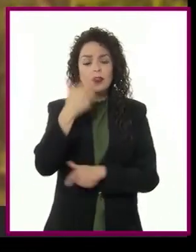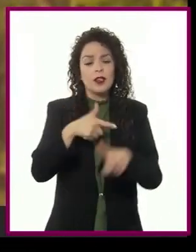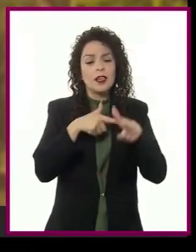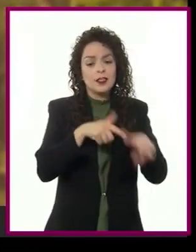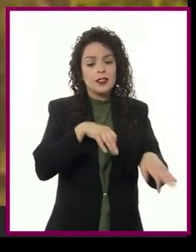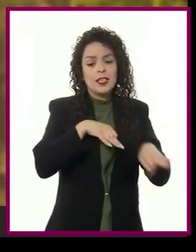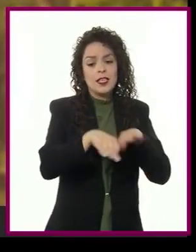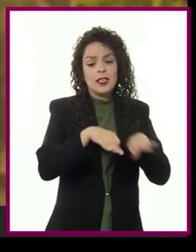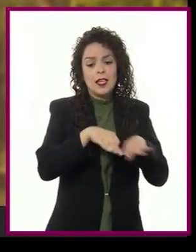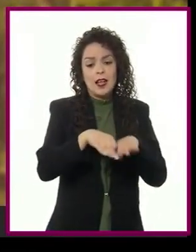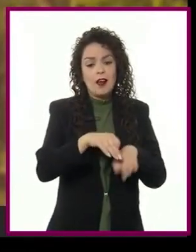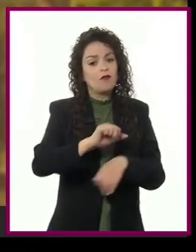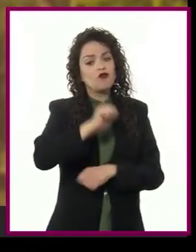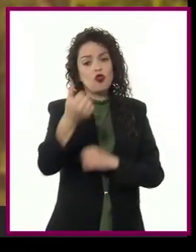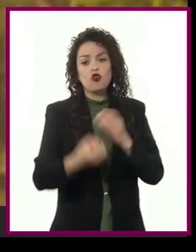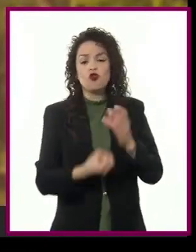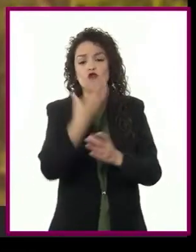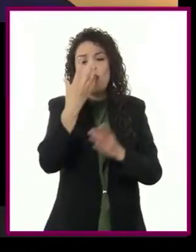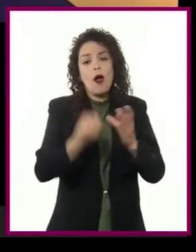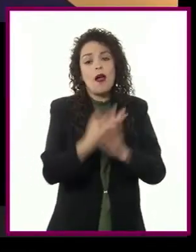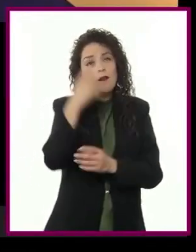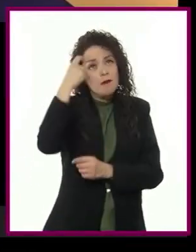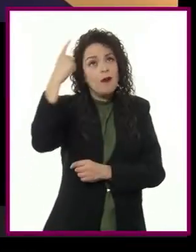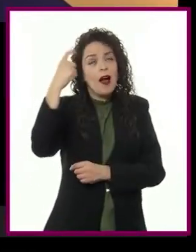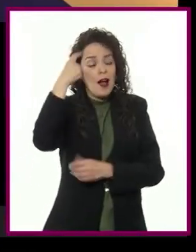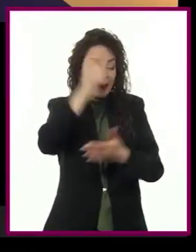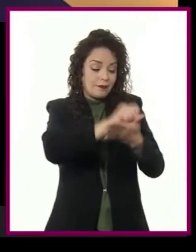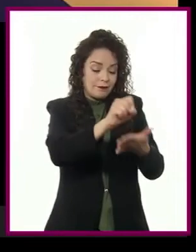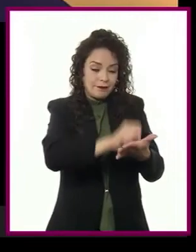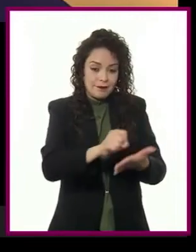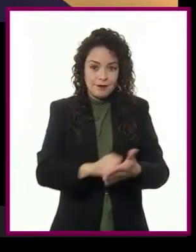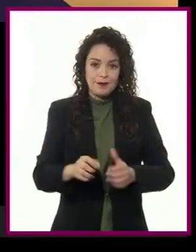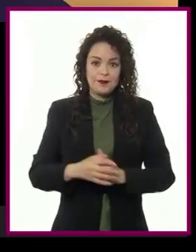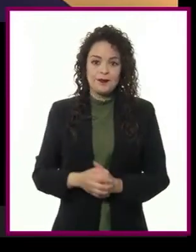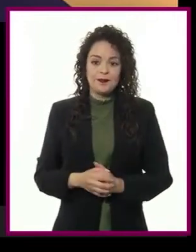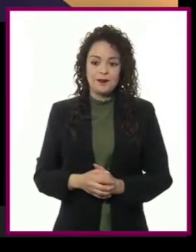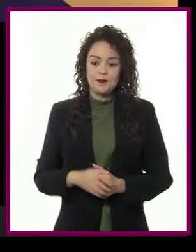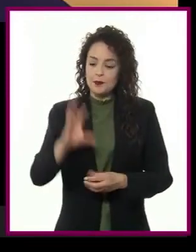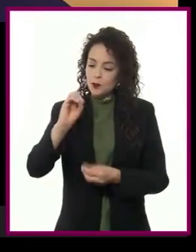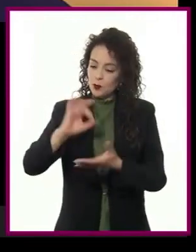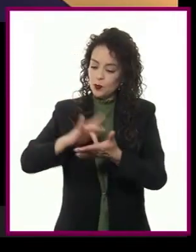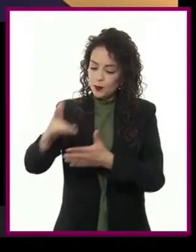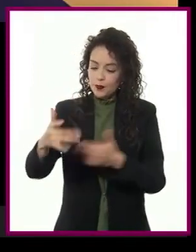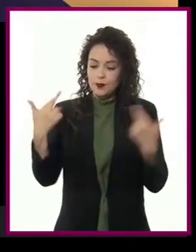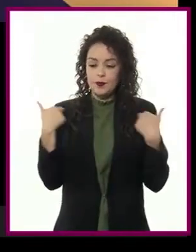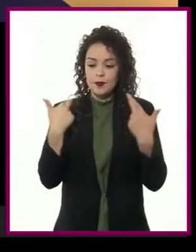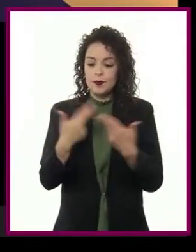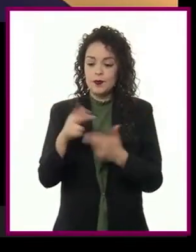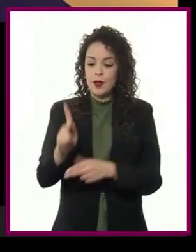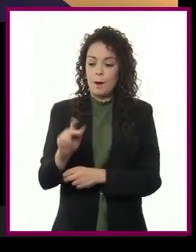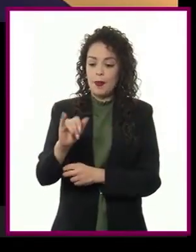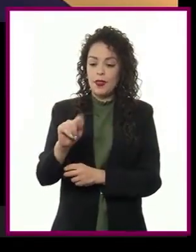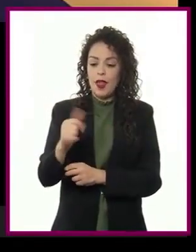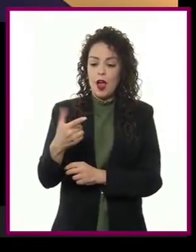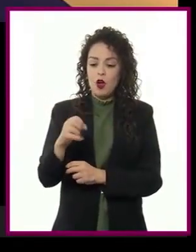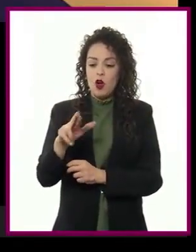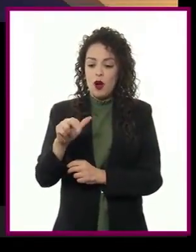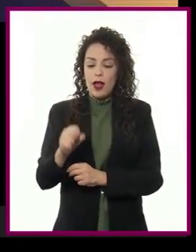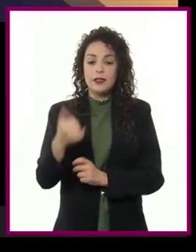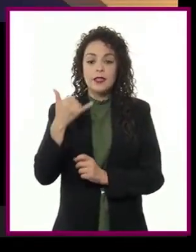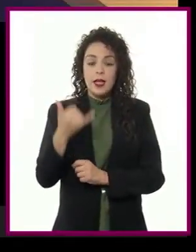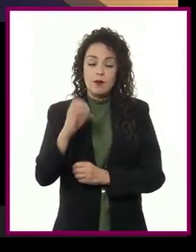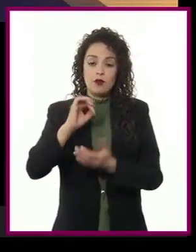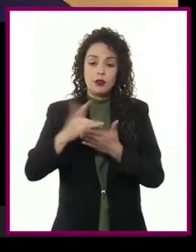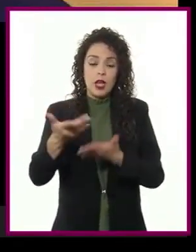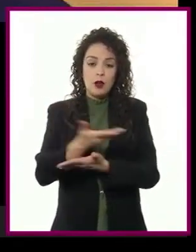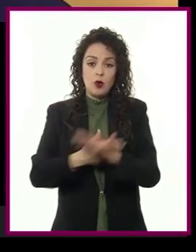trabajando en nuevas situaciones. Maestro Pitágoras, le agradezco su tiempo y por compartir su vida y